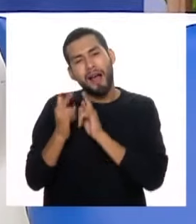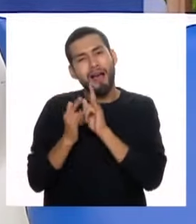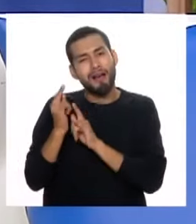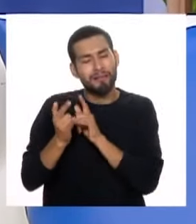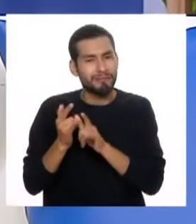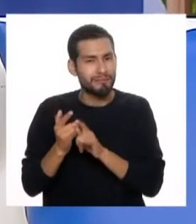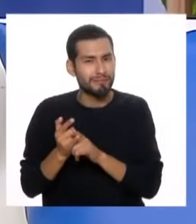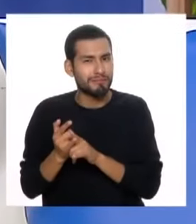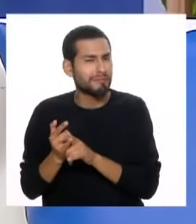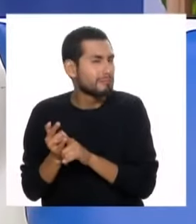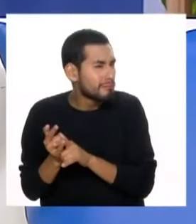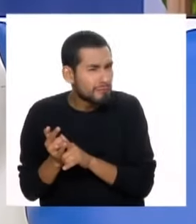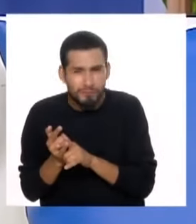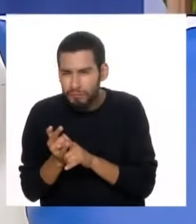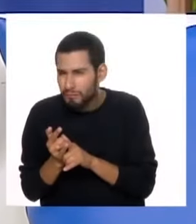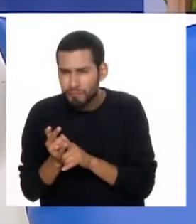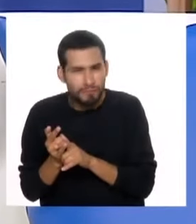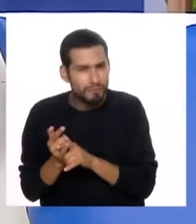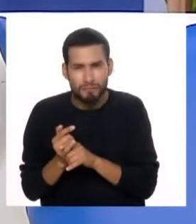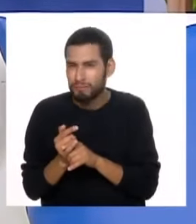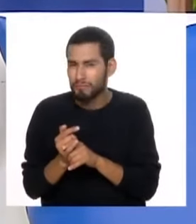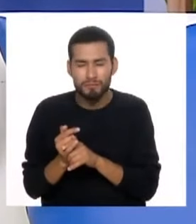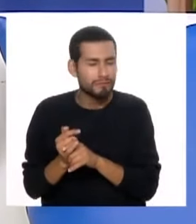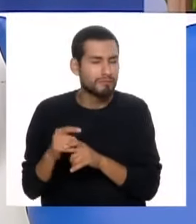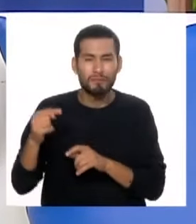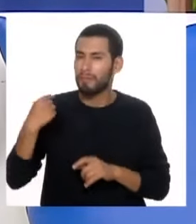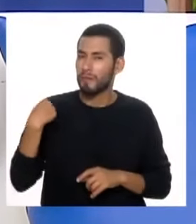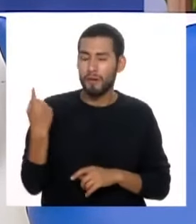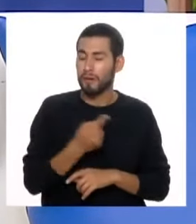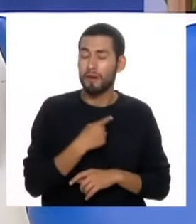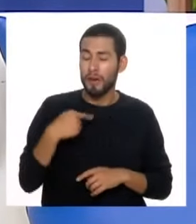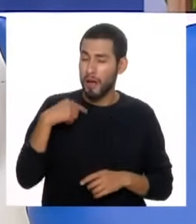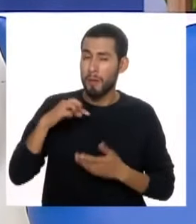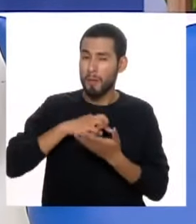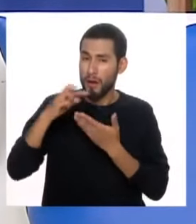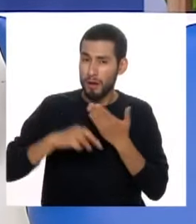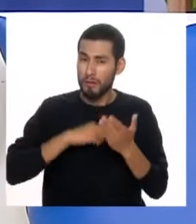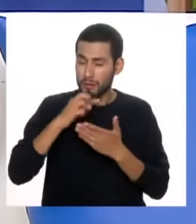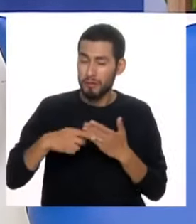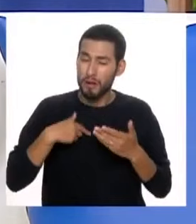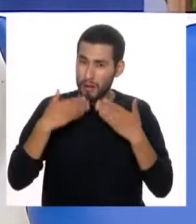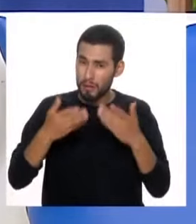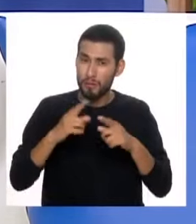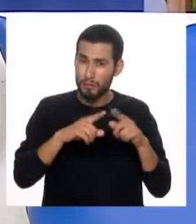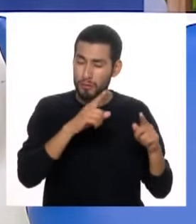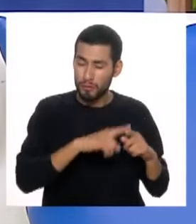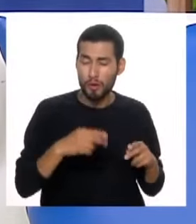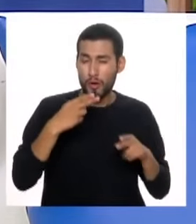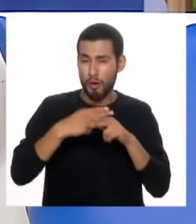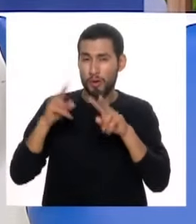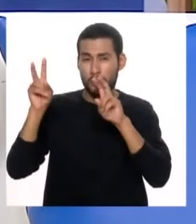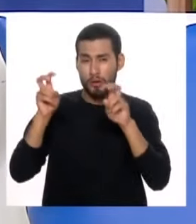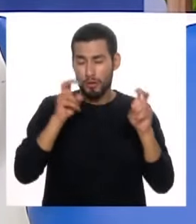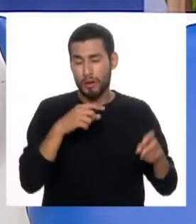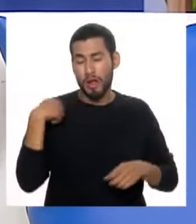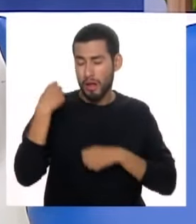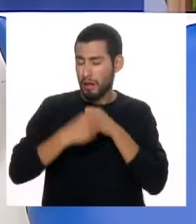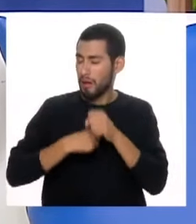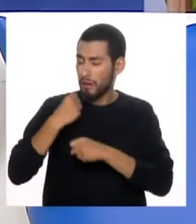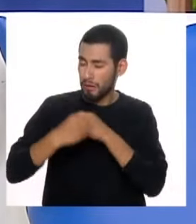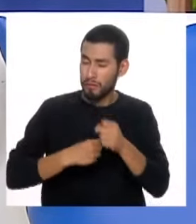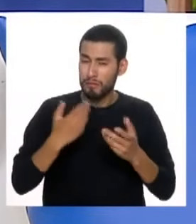afectiva fuerte. Para nosotros, a través de estas campañas que hemos venido dando con diferentes nombres todos estos años,